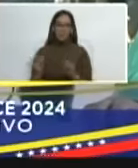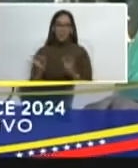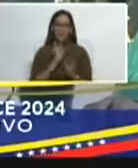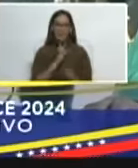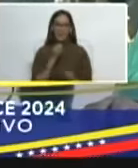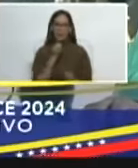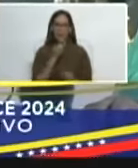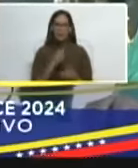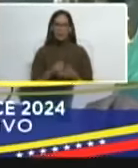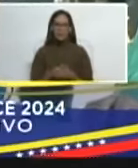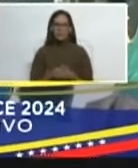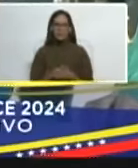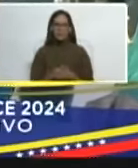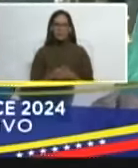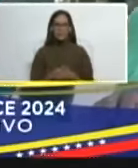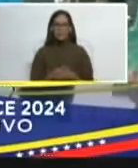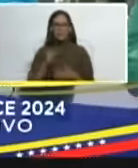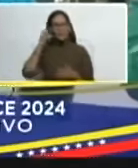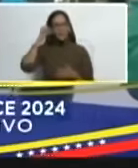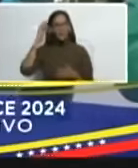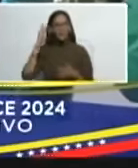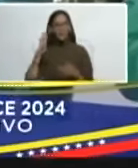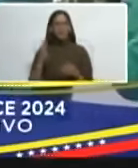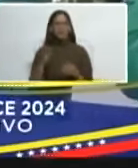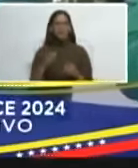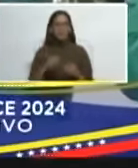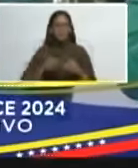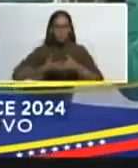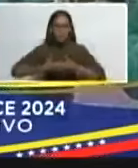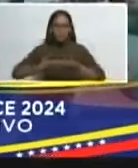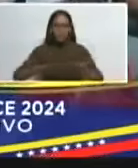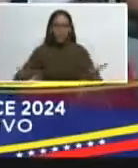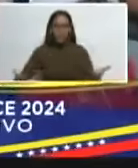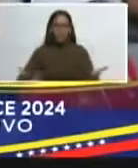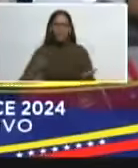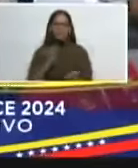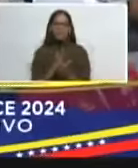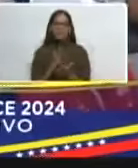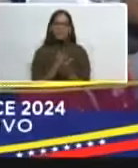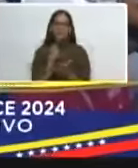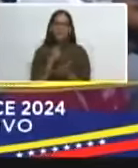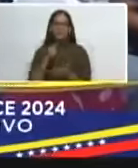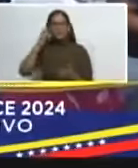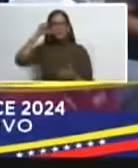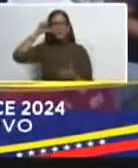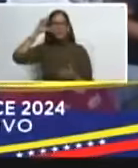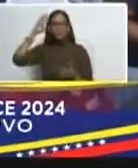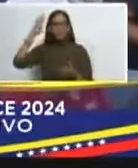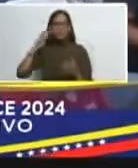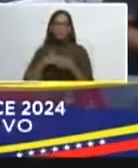Pues. Dijimos, Dios proveerá, y siempre digo, Dios proveerá.